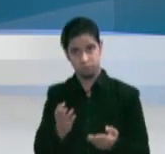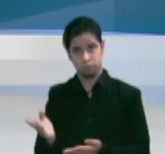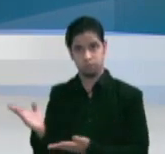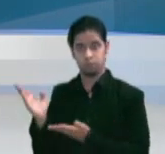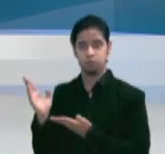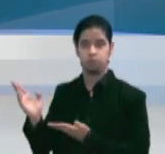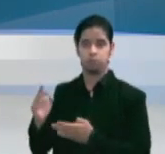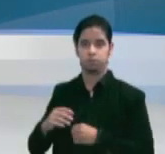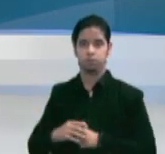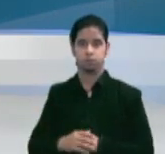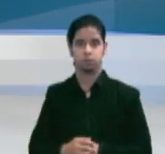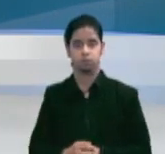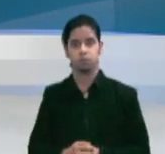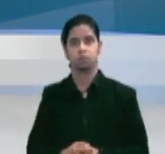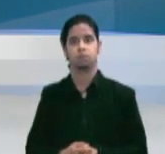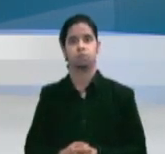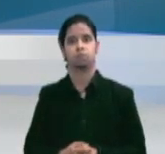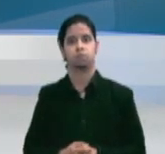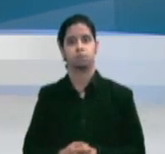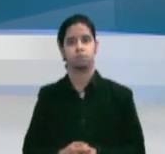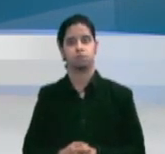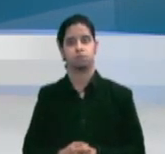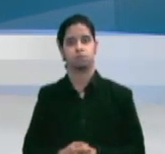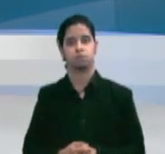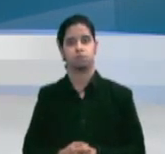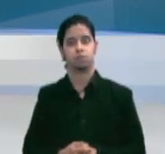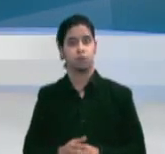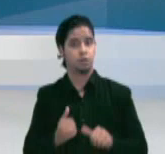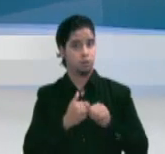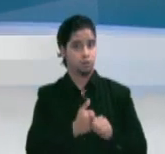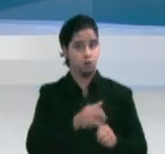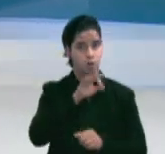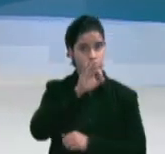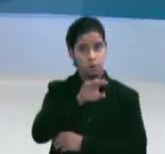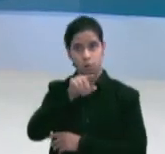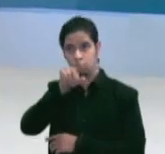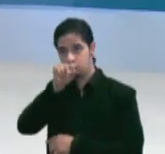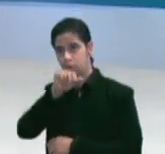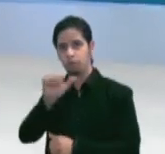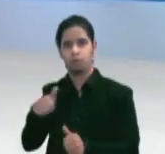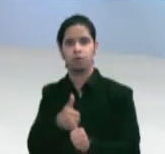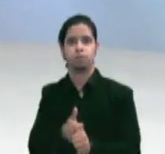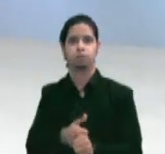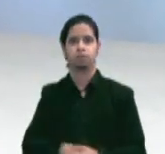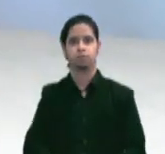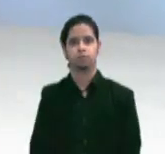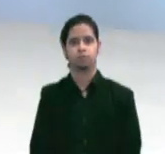noticias247.pr y síganos en las redes sociales de Facebook y Twitter.